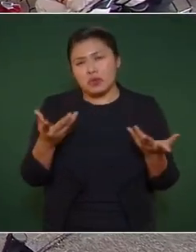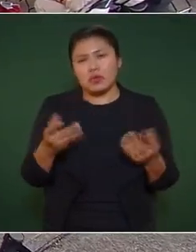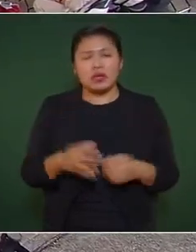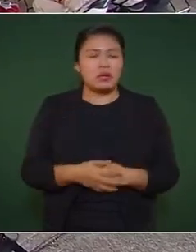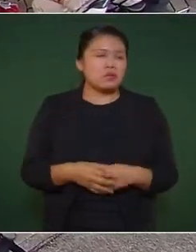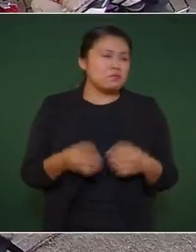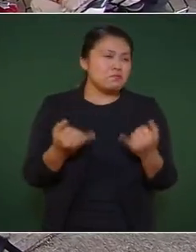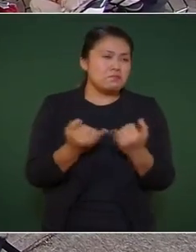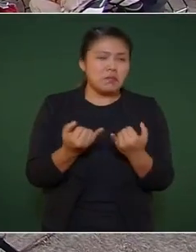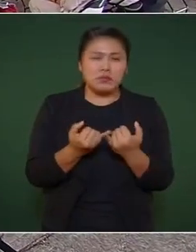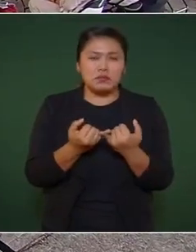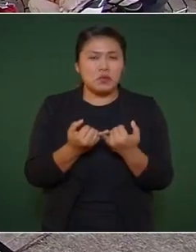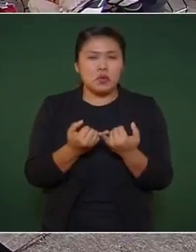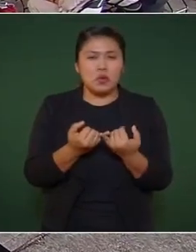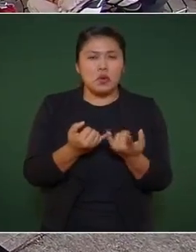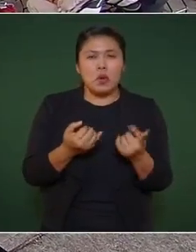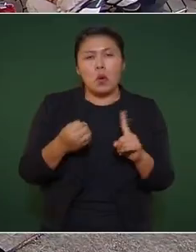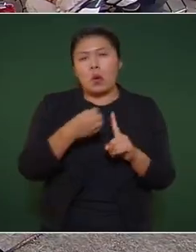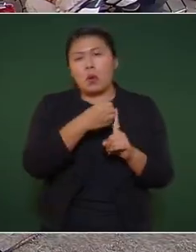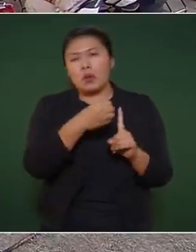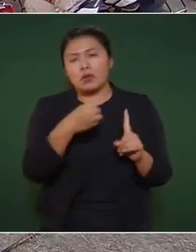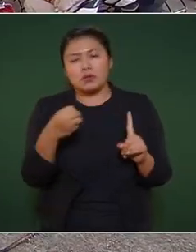organizaciones pseudo